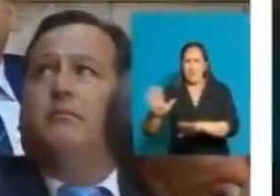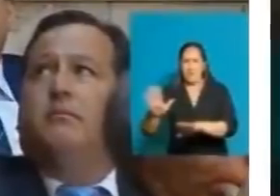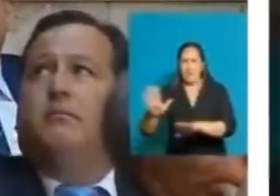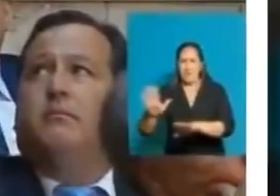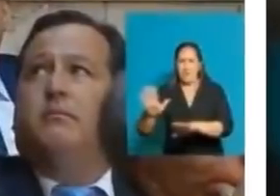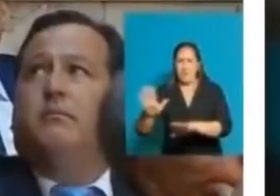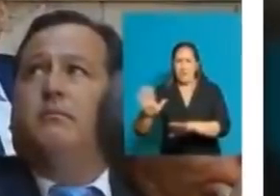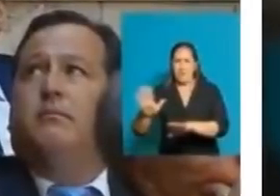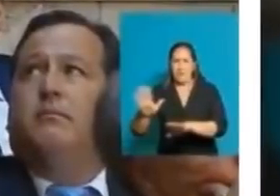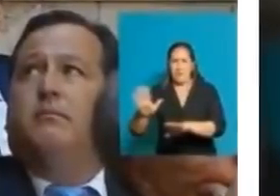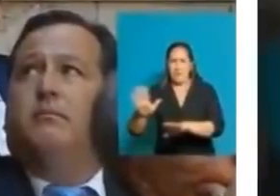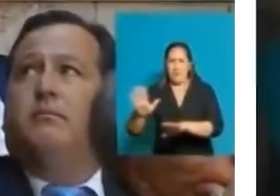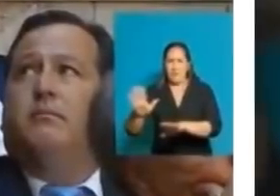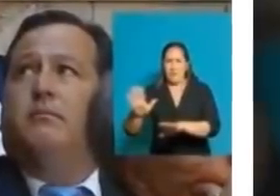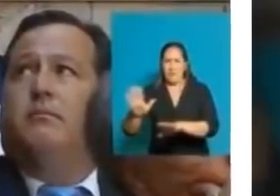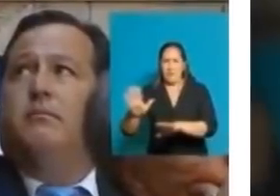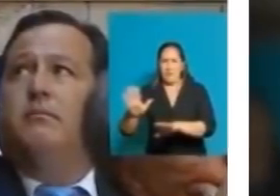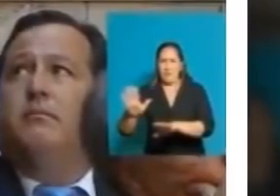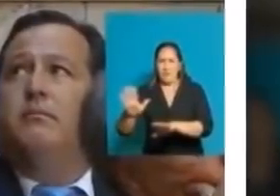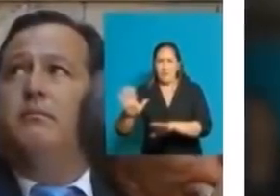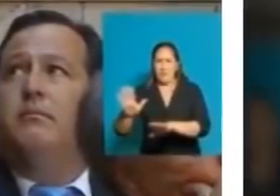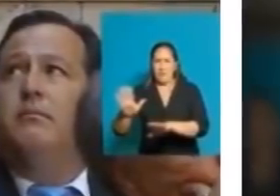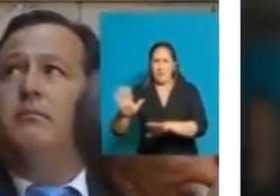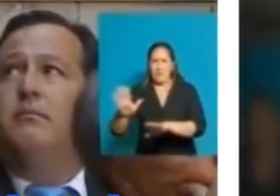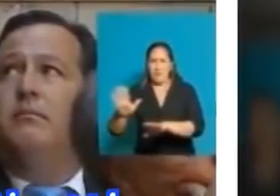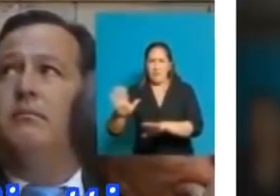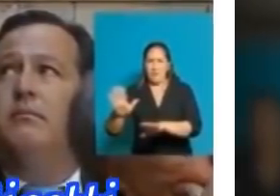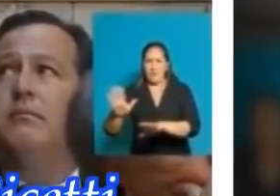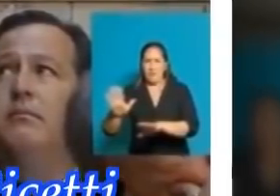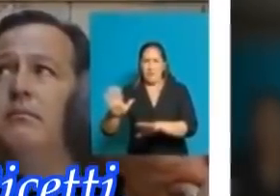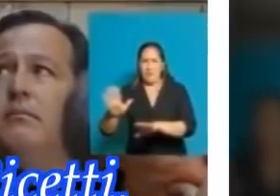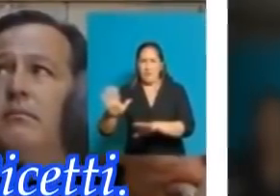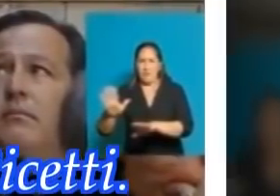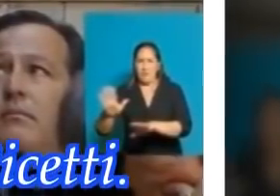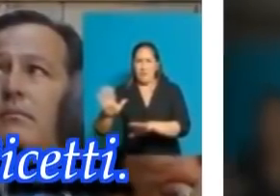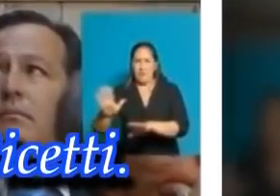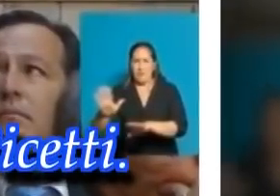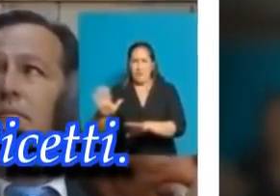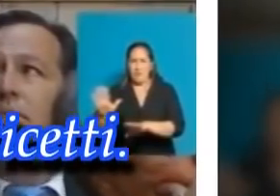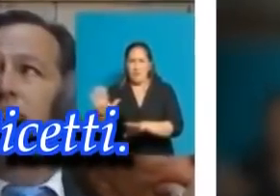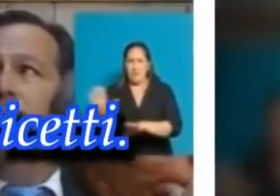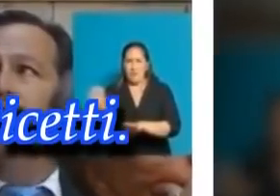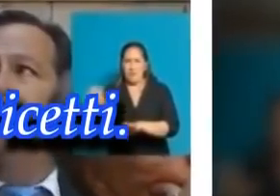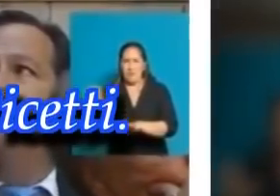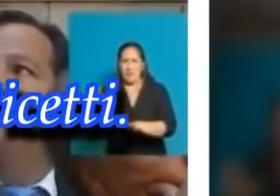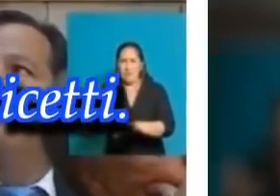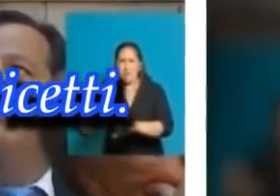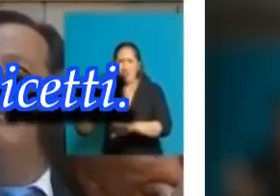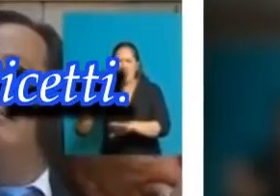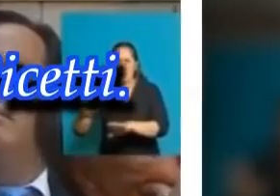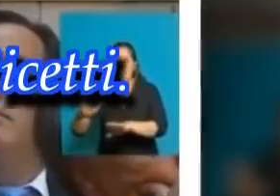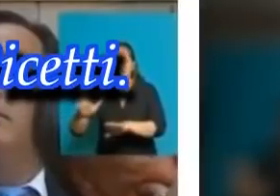Soy diputada electa, insistió Pizzetti.